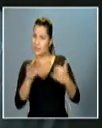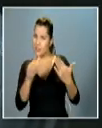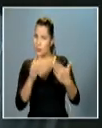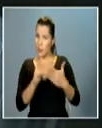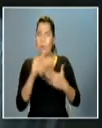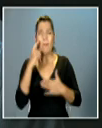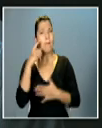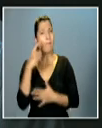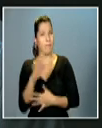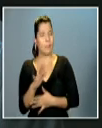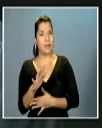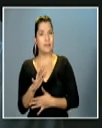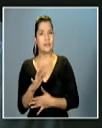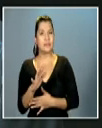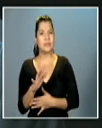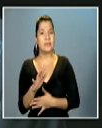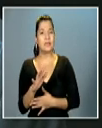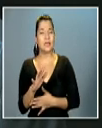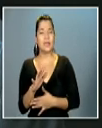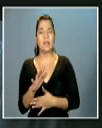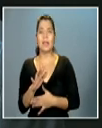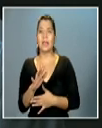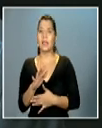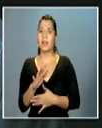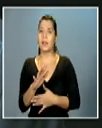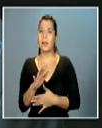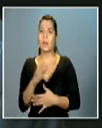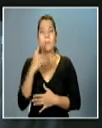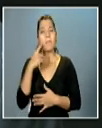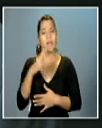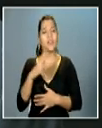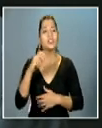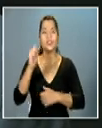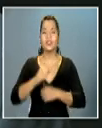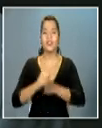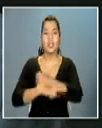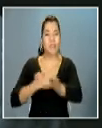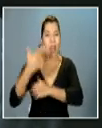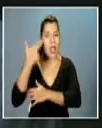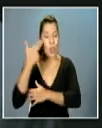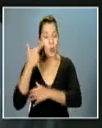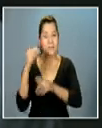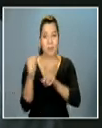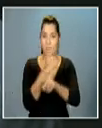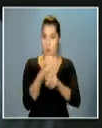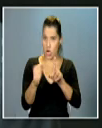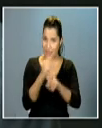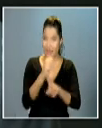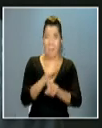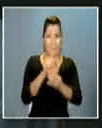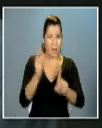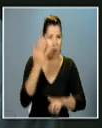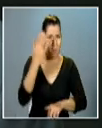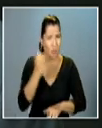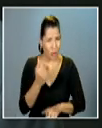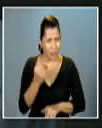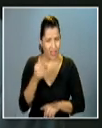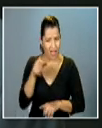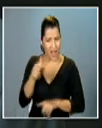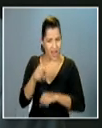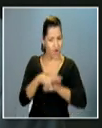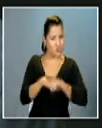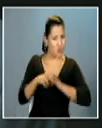que es un asunto de clara delincuencia violenta, pero poder decir las razones por las cuales se